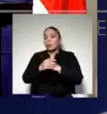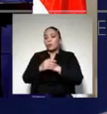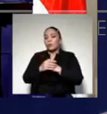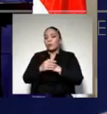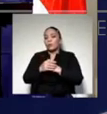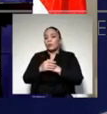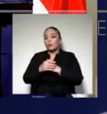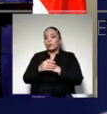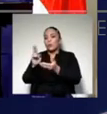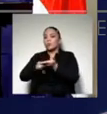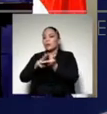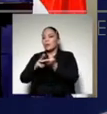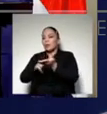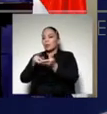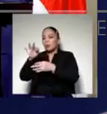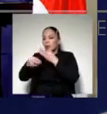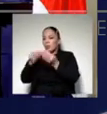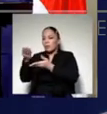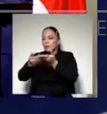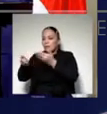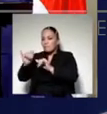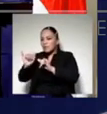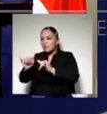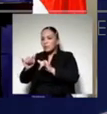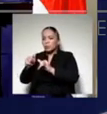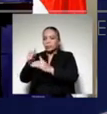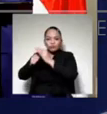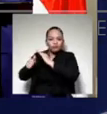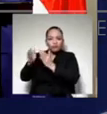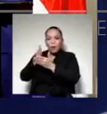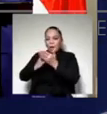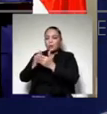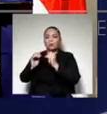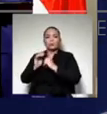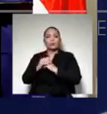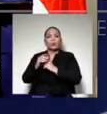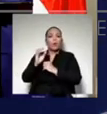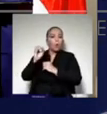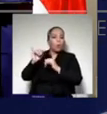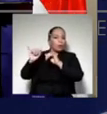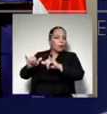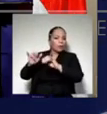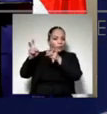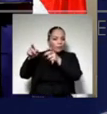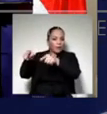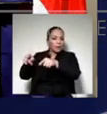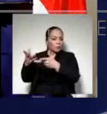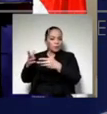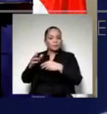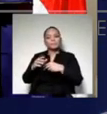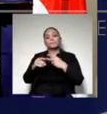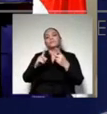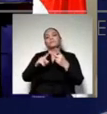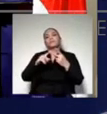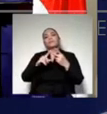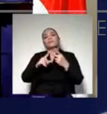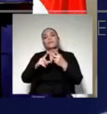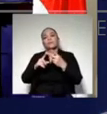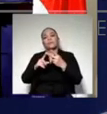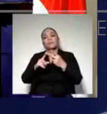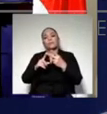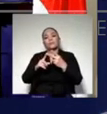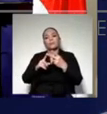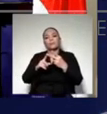gobierno contratando este tipo de servicios o algo similar, o el tema ustedes quieren que quede ahí. Y si quiere le hago la otra de una vez o espero. No, se